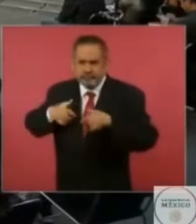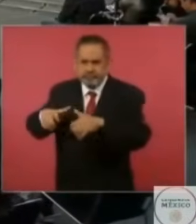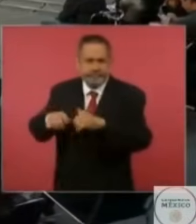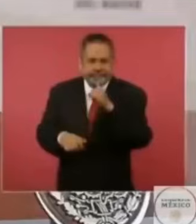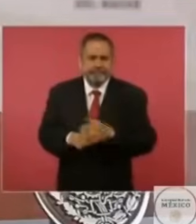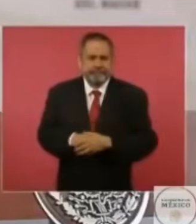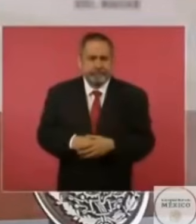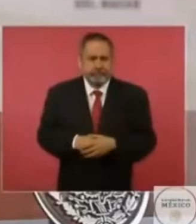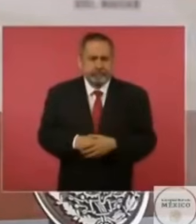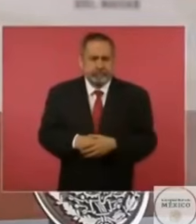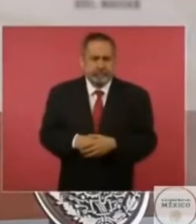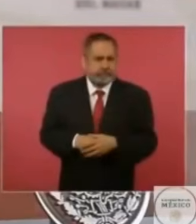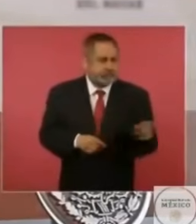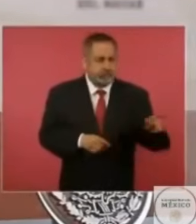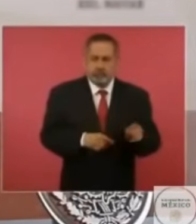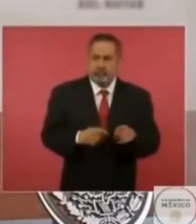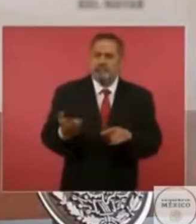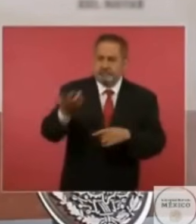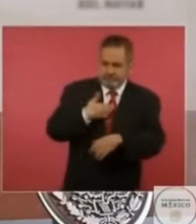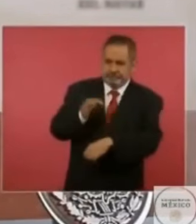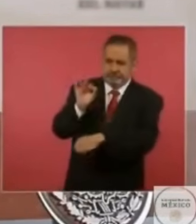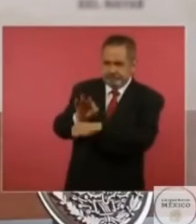Ellos no representan al pueblo.